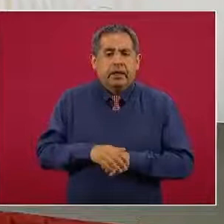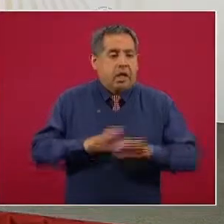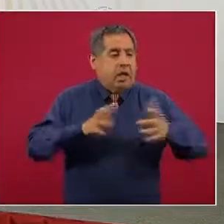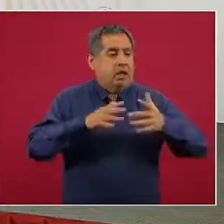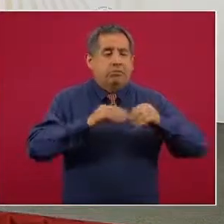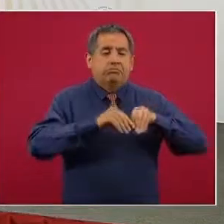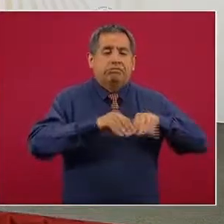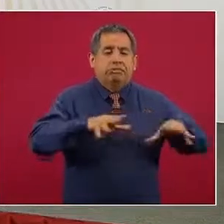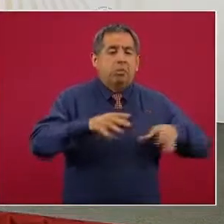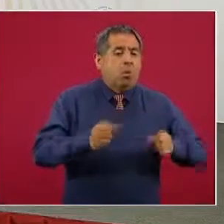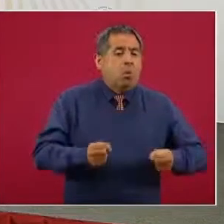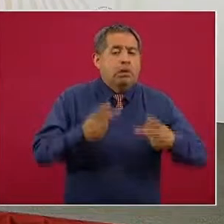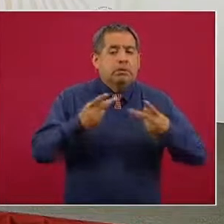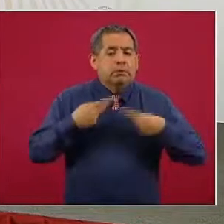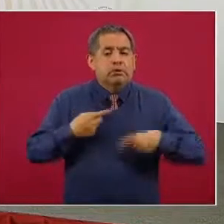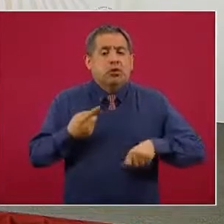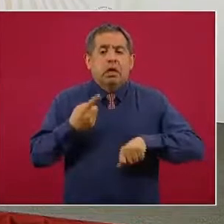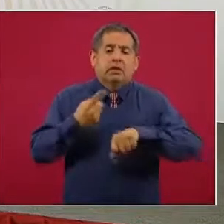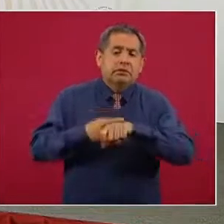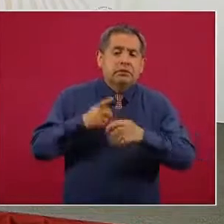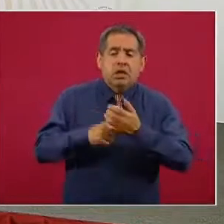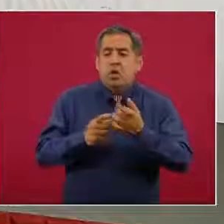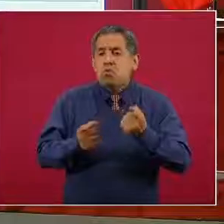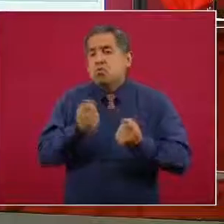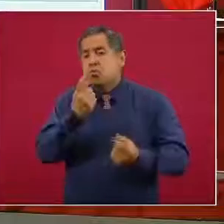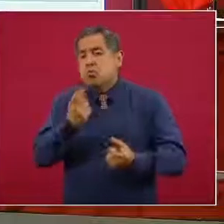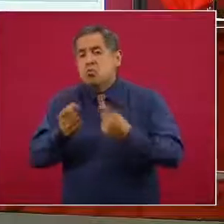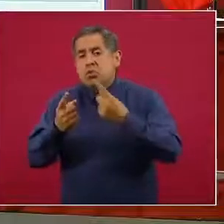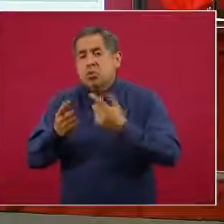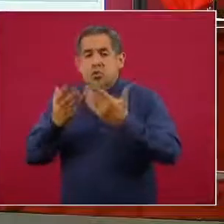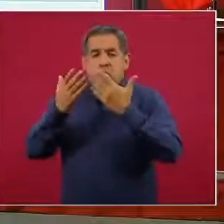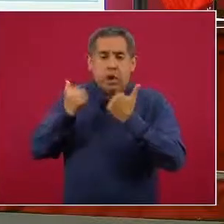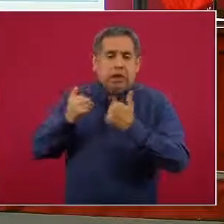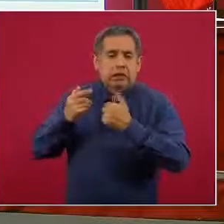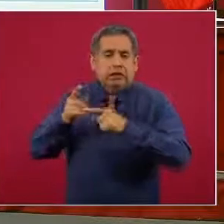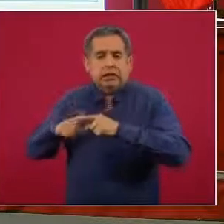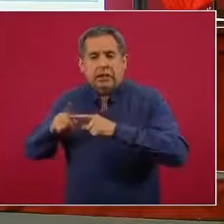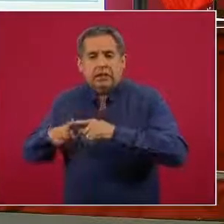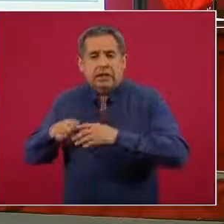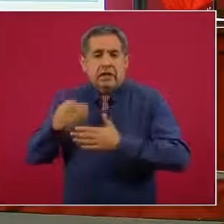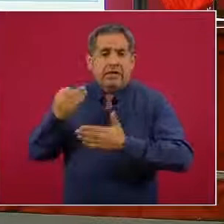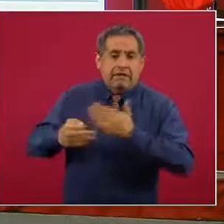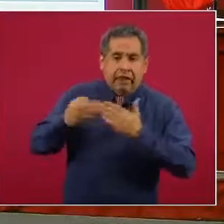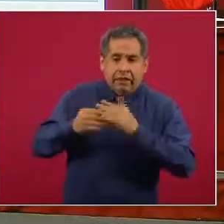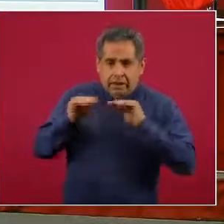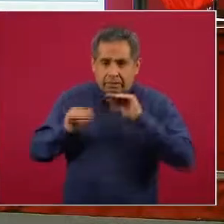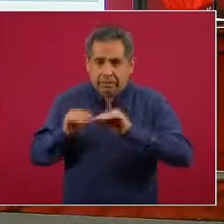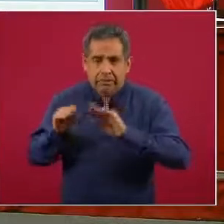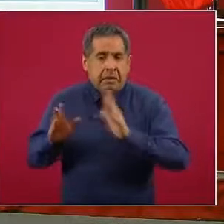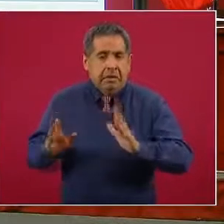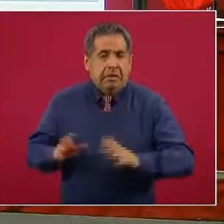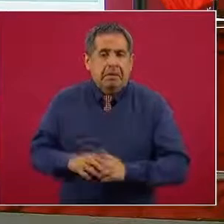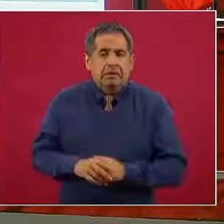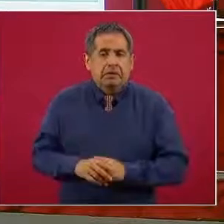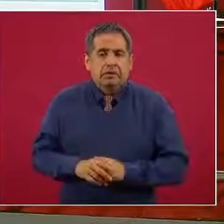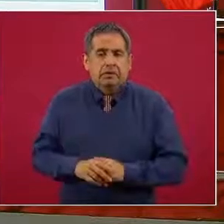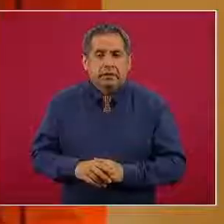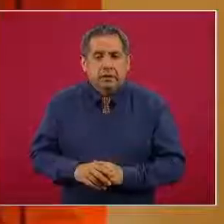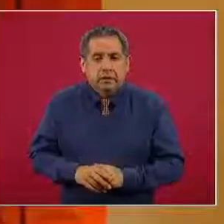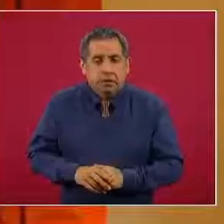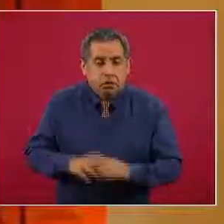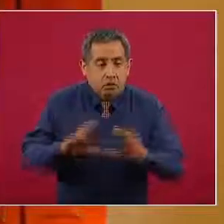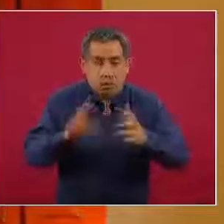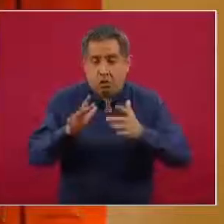comunitaria, conglomerado de casos, casos esporádicos, sin casos y pendiente de clasificación. Es claro que